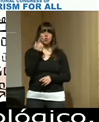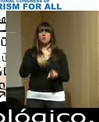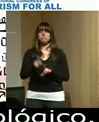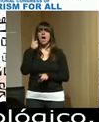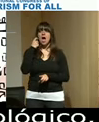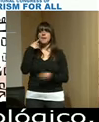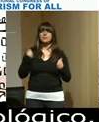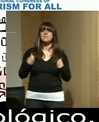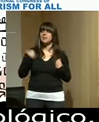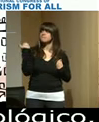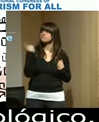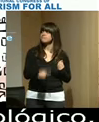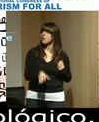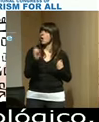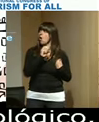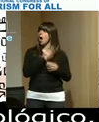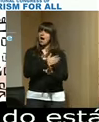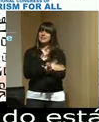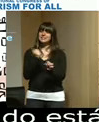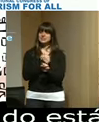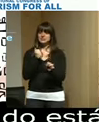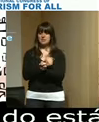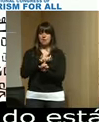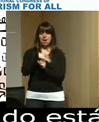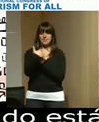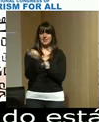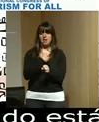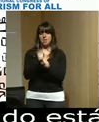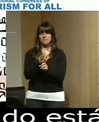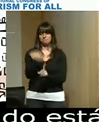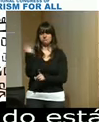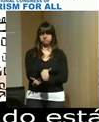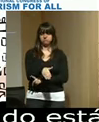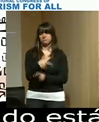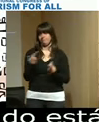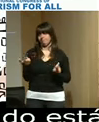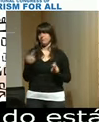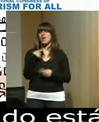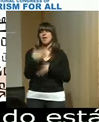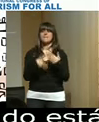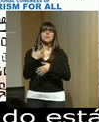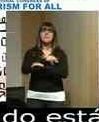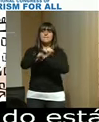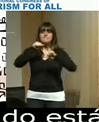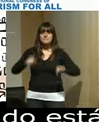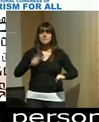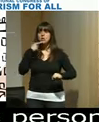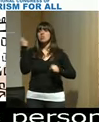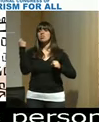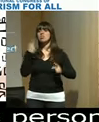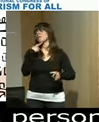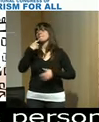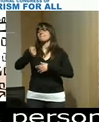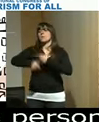hábitos o haber trabajado en un ambiente laboral hostil. El proceso de envejecimiento hace que de forma paulatina, y como